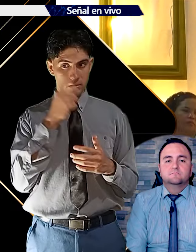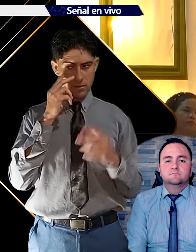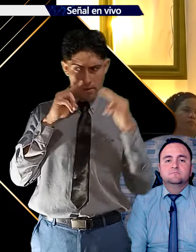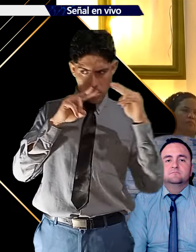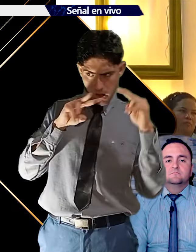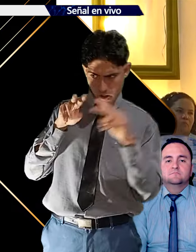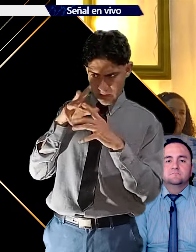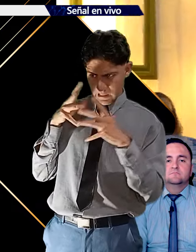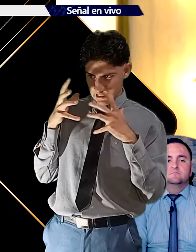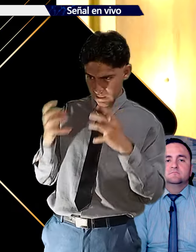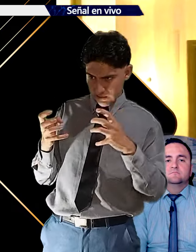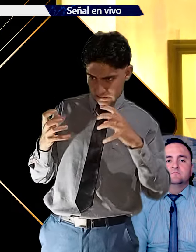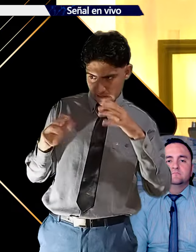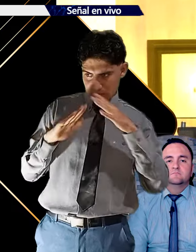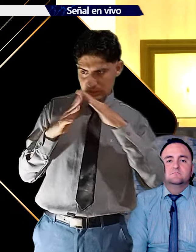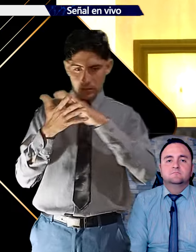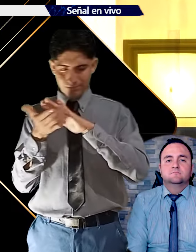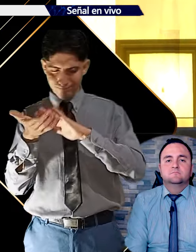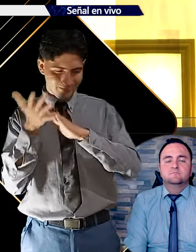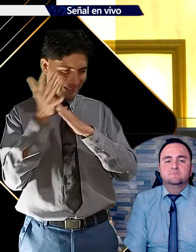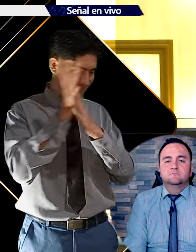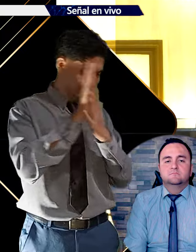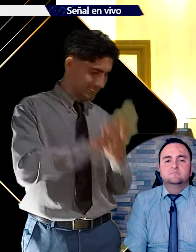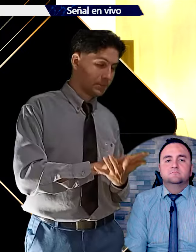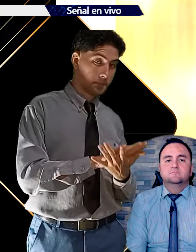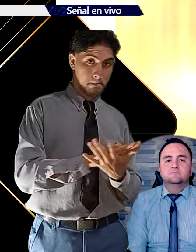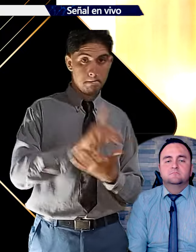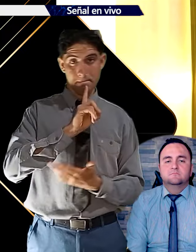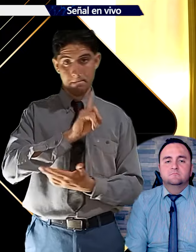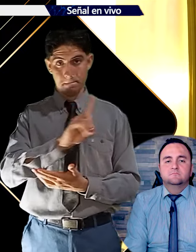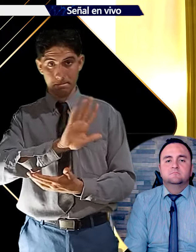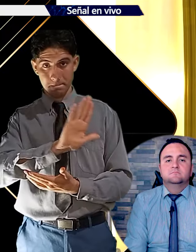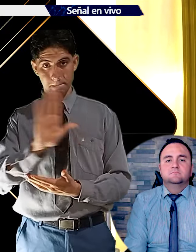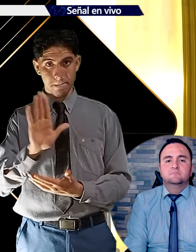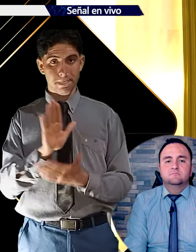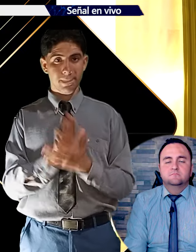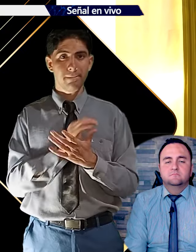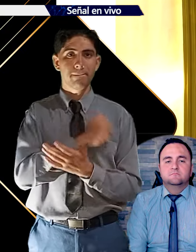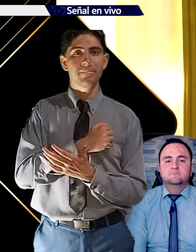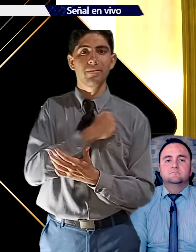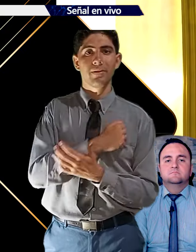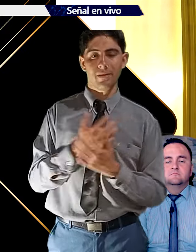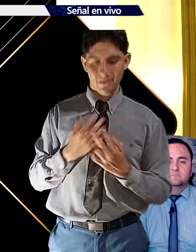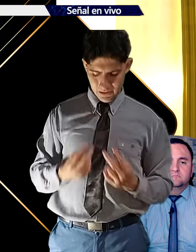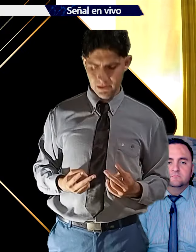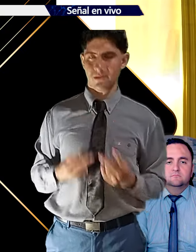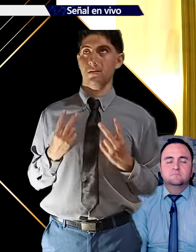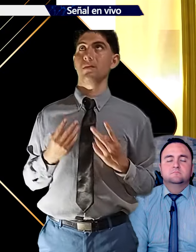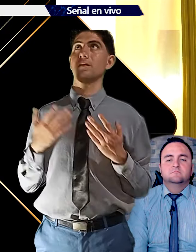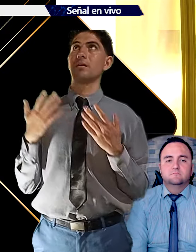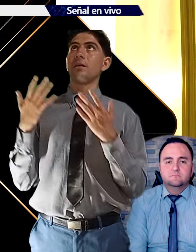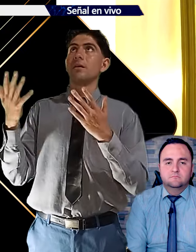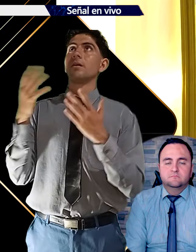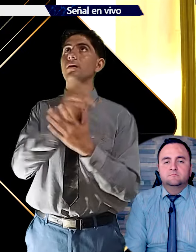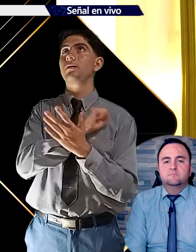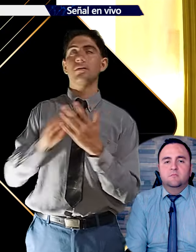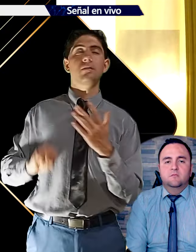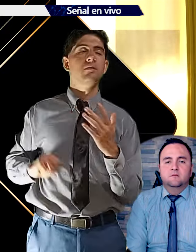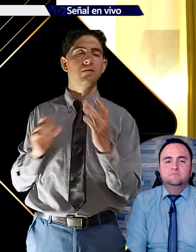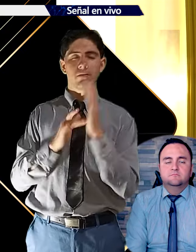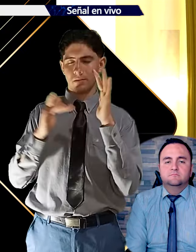maldijeren serán malditos. Pero déjame decirte, yo quiero que tú entiendas, hermano de mi alma, y los amigos que están aquí, que